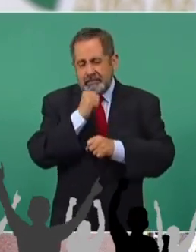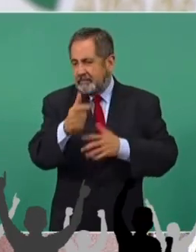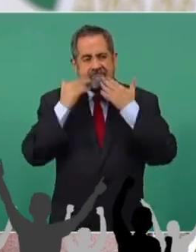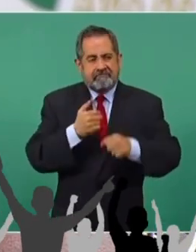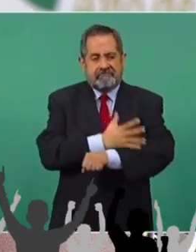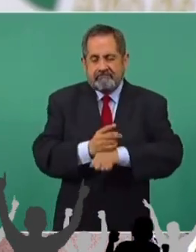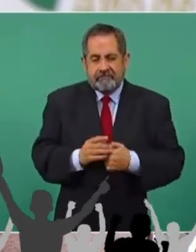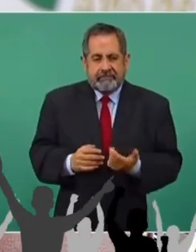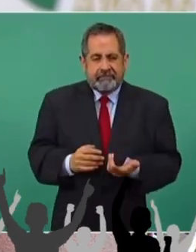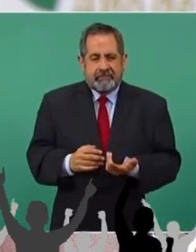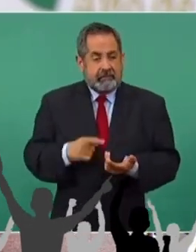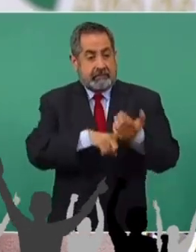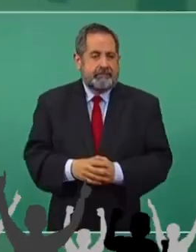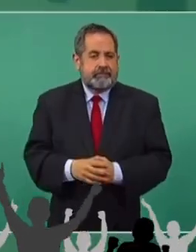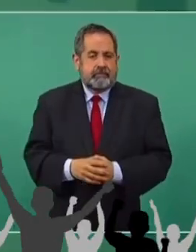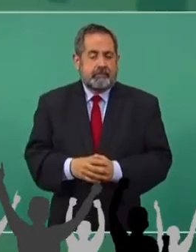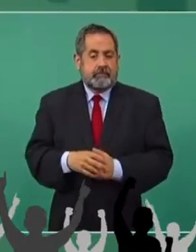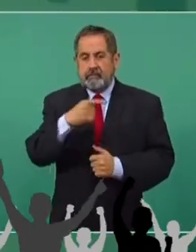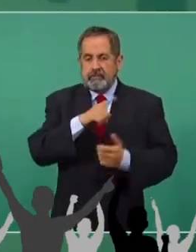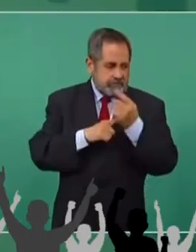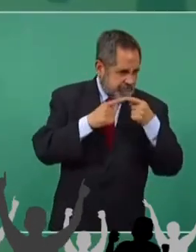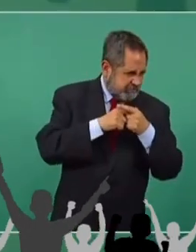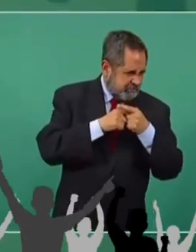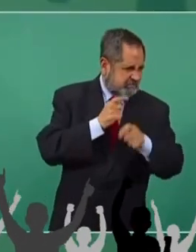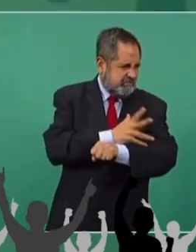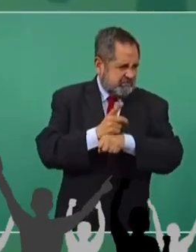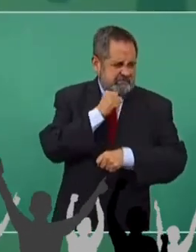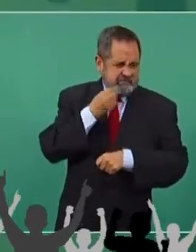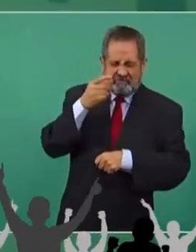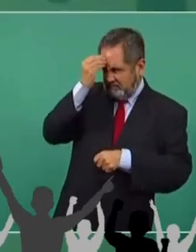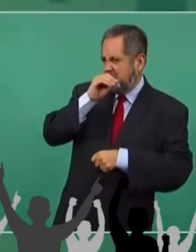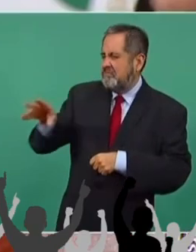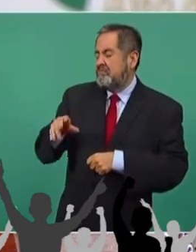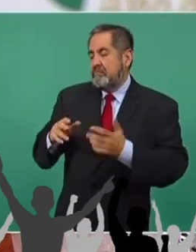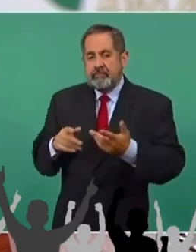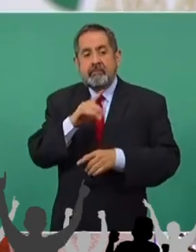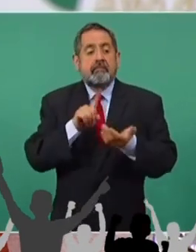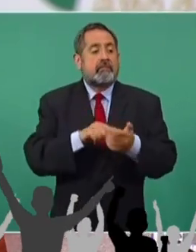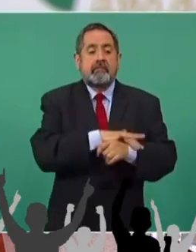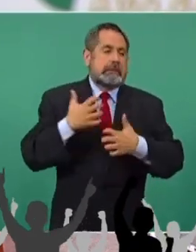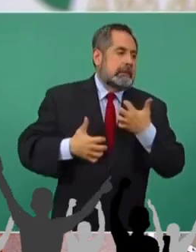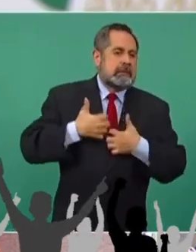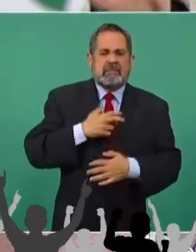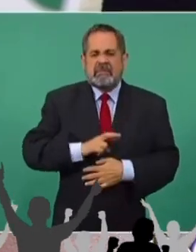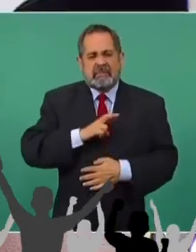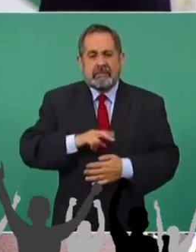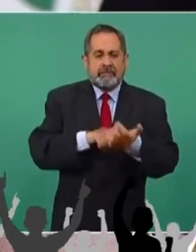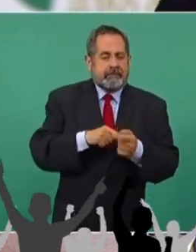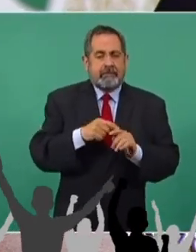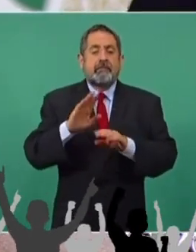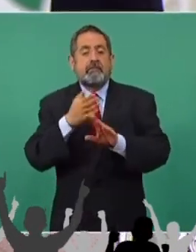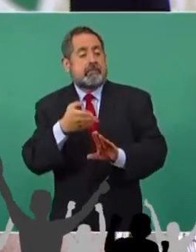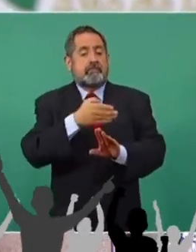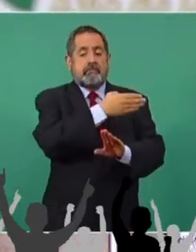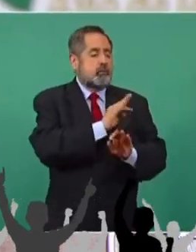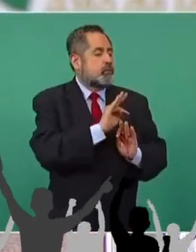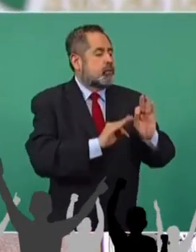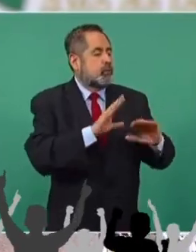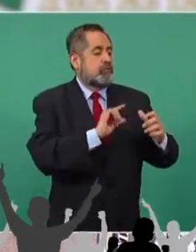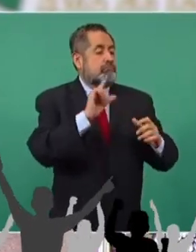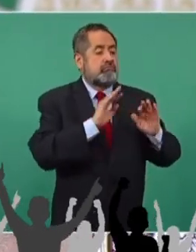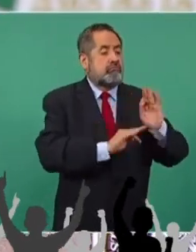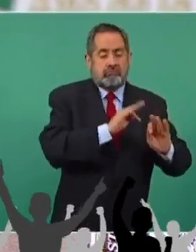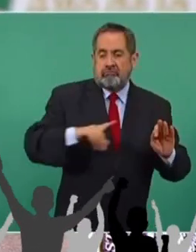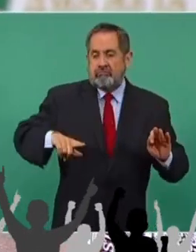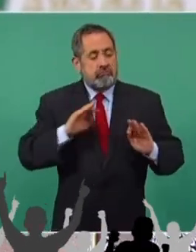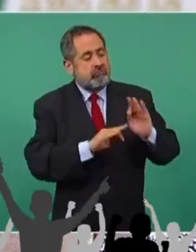deshonestidad intelectual, porque no se puede decir ignorancia, pero es un acto de deshonestidad intelectual por el coraje. Porque como eran los intelectuales